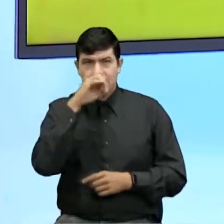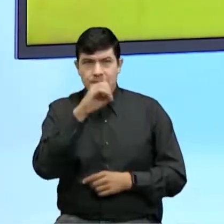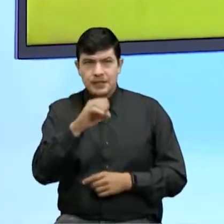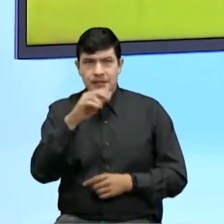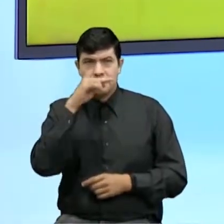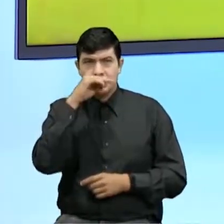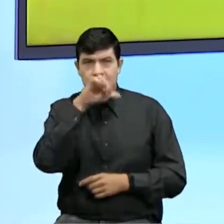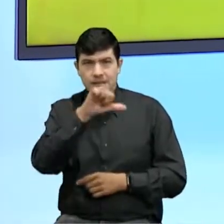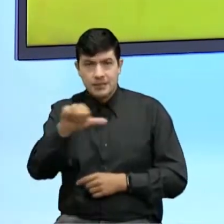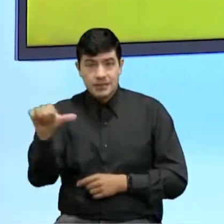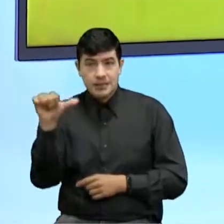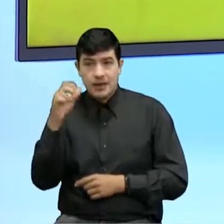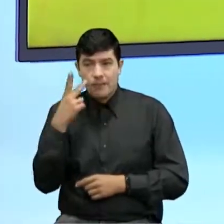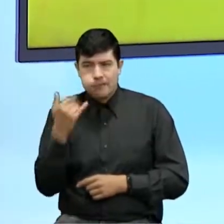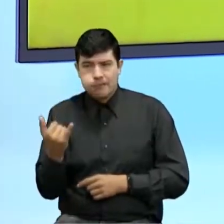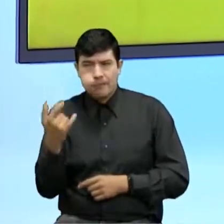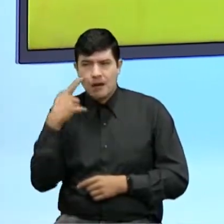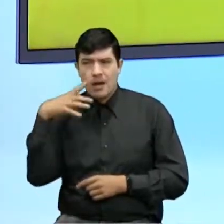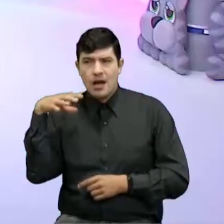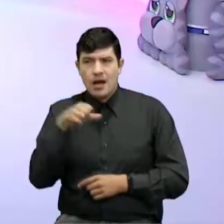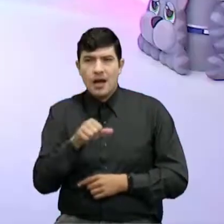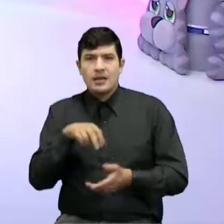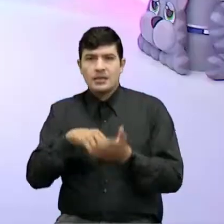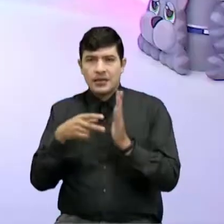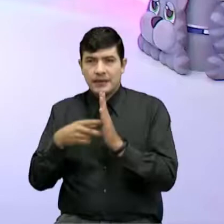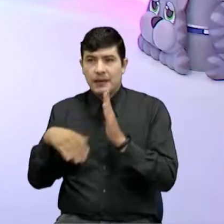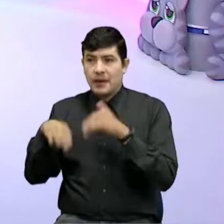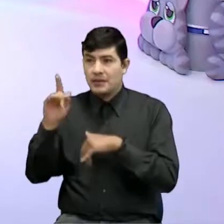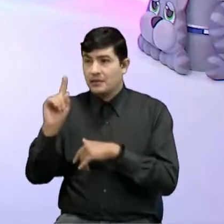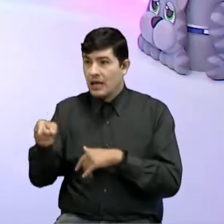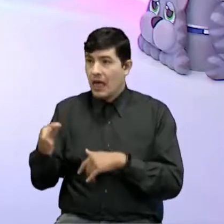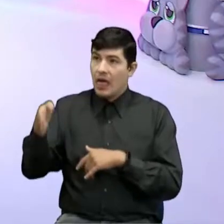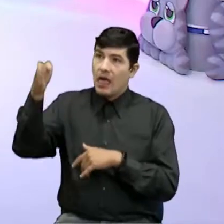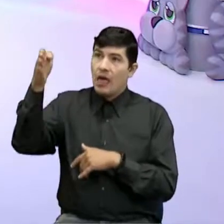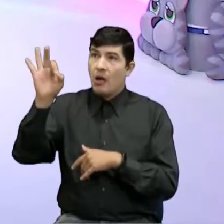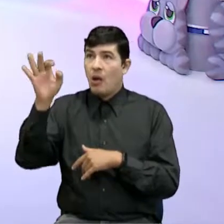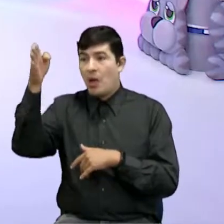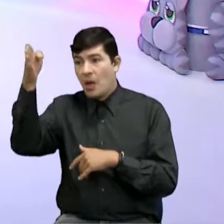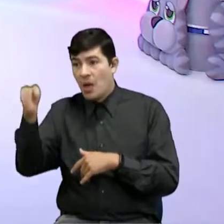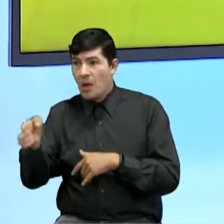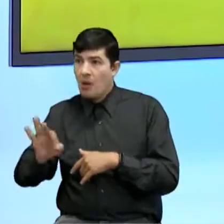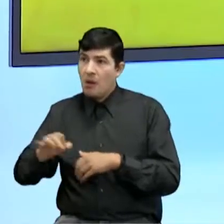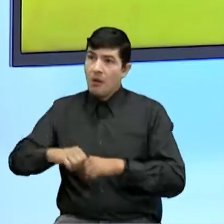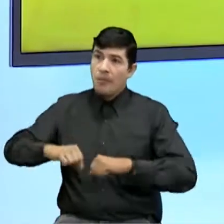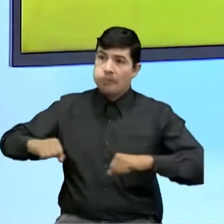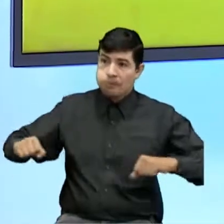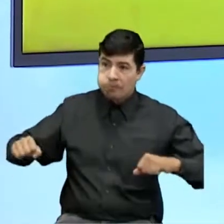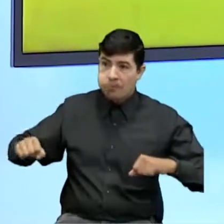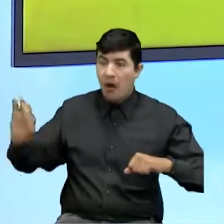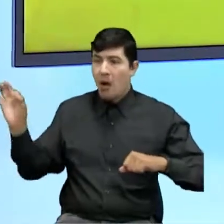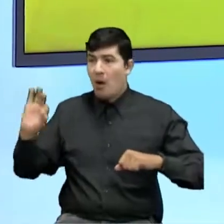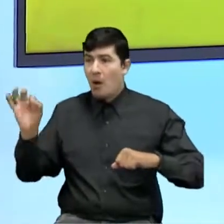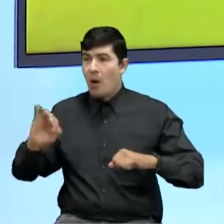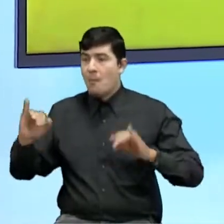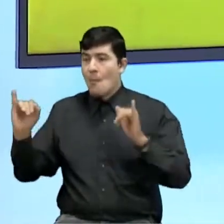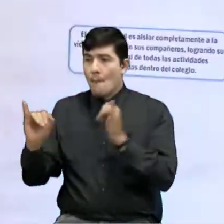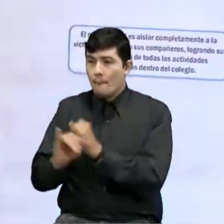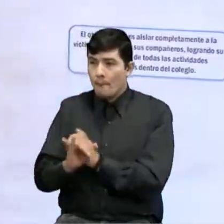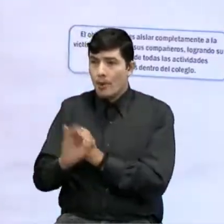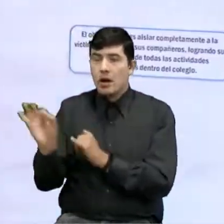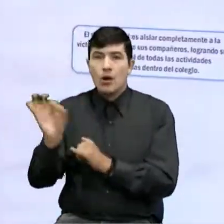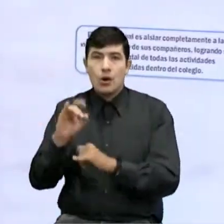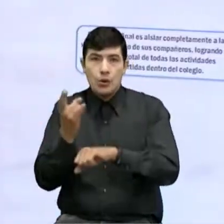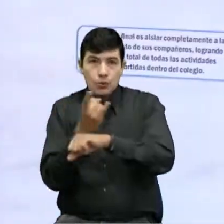los indicadores más altos de acoso, ¿no? Que si son bajitos, que si son gorditos, que si son delgados. Que si